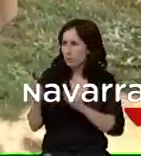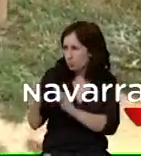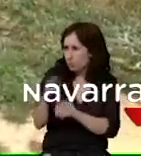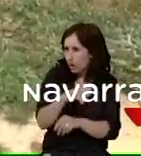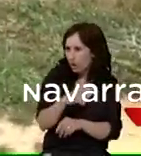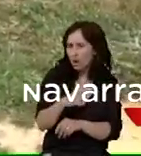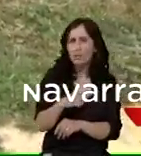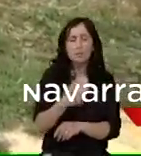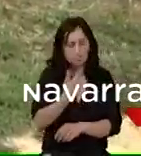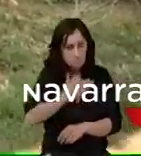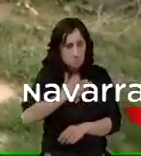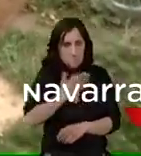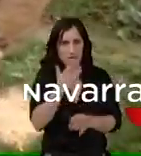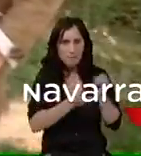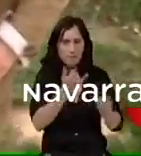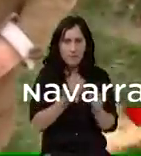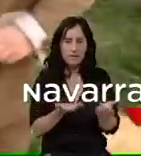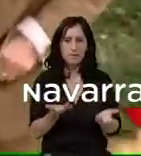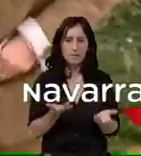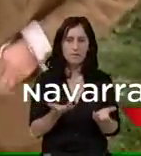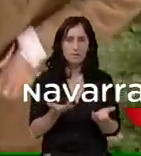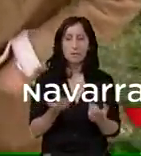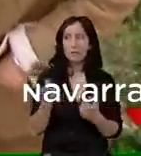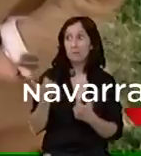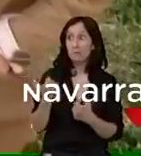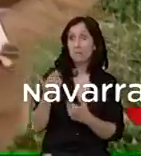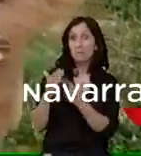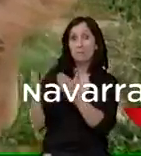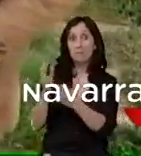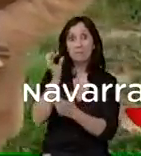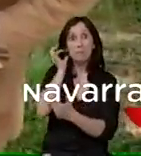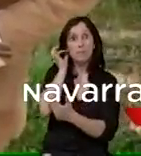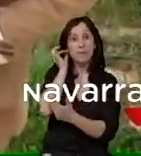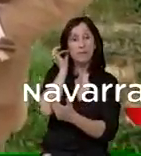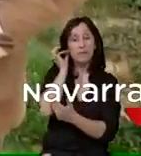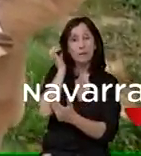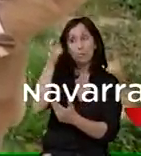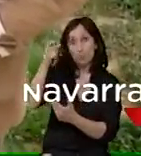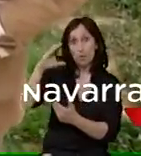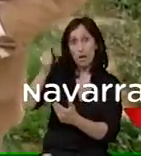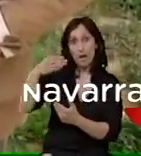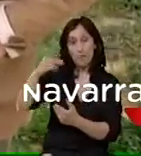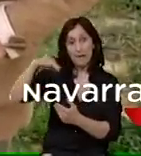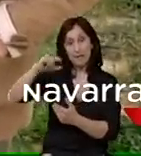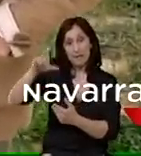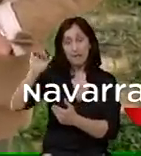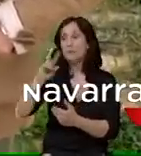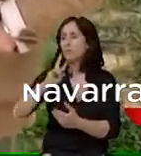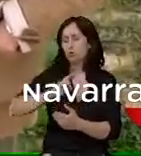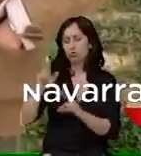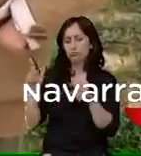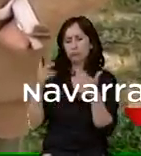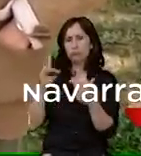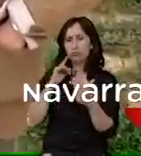bicicleta? Es mi esa bicicleta. Ah, pues es que a me ha dicho una vecina de... de Cabanillas que me la llevase,